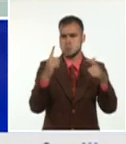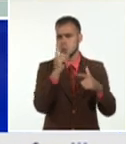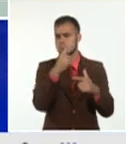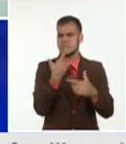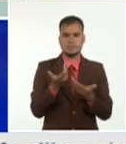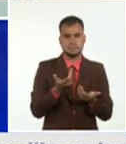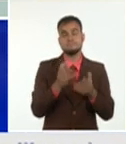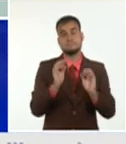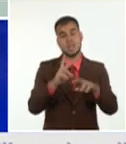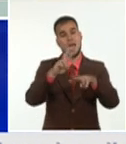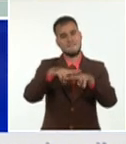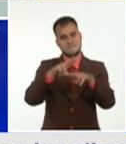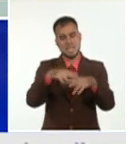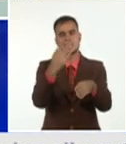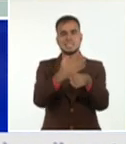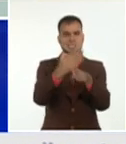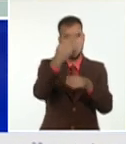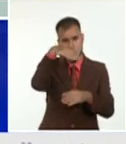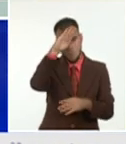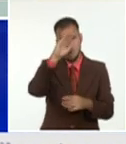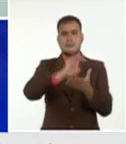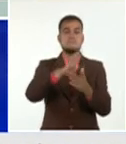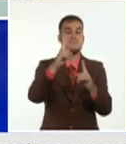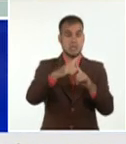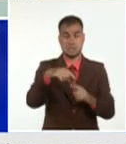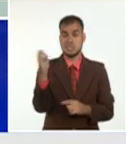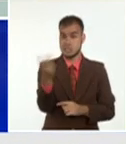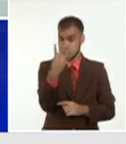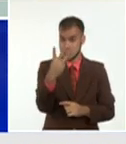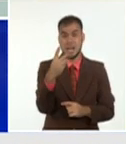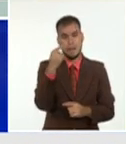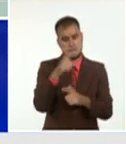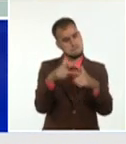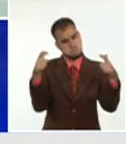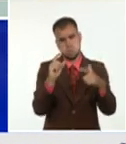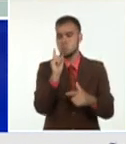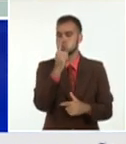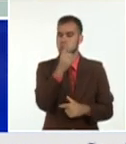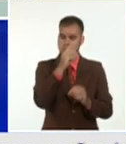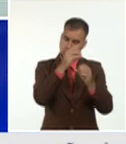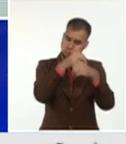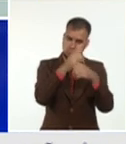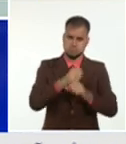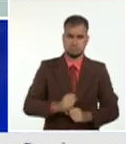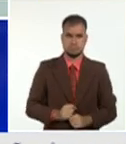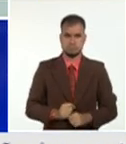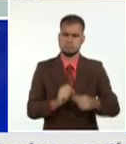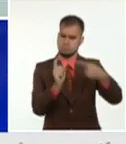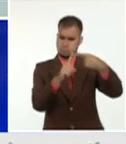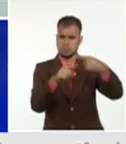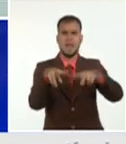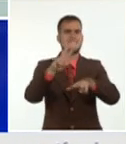porcientos más elevados de muestras analizadas. La Habana con el